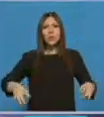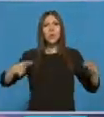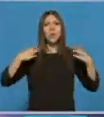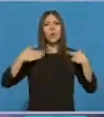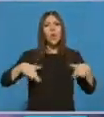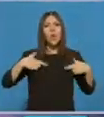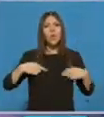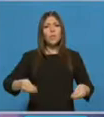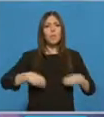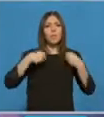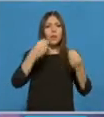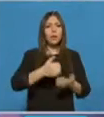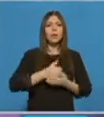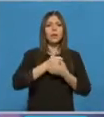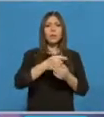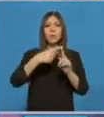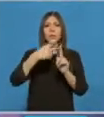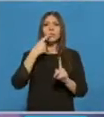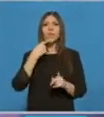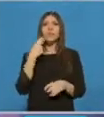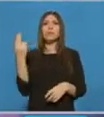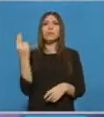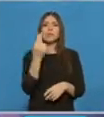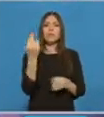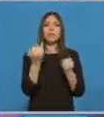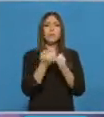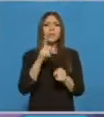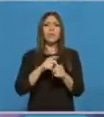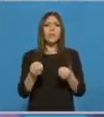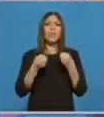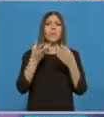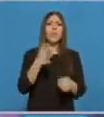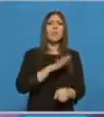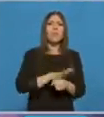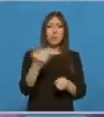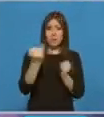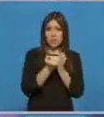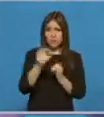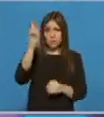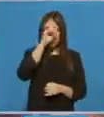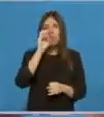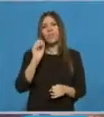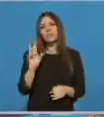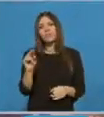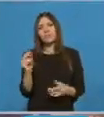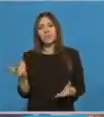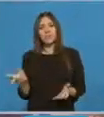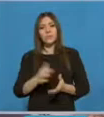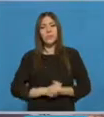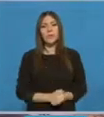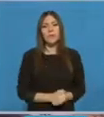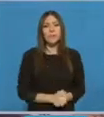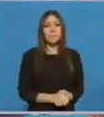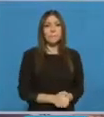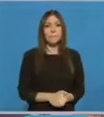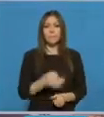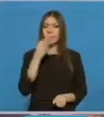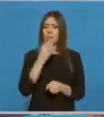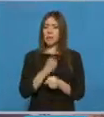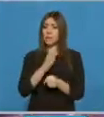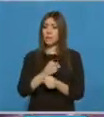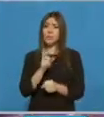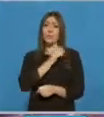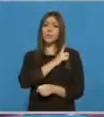que hemos colaborado con la Cruz Roja también se donan? ¿Esto también es recomendable o no? De momento solamente estamos solicitando a la